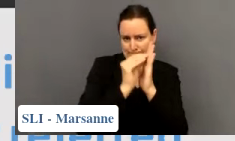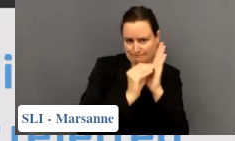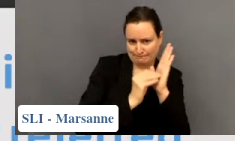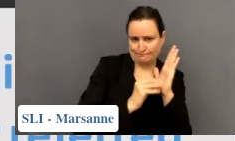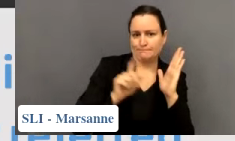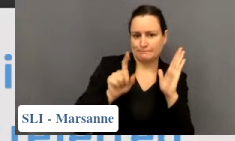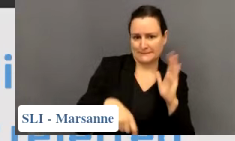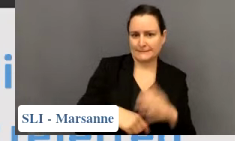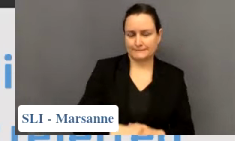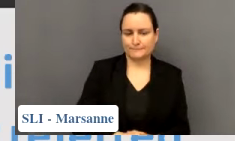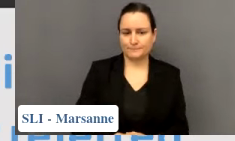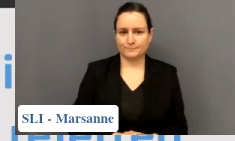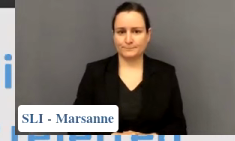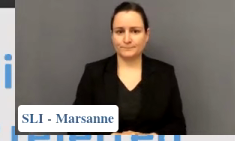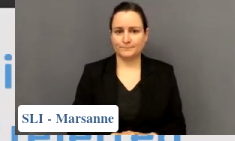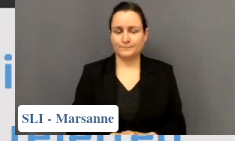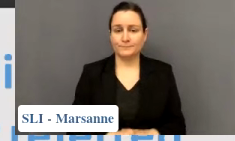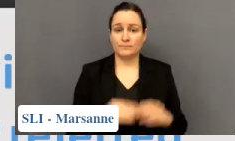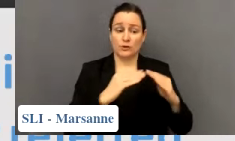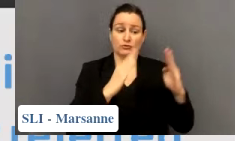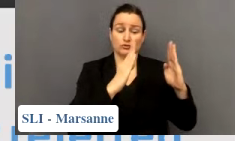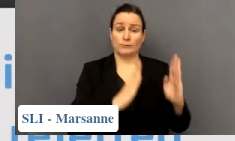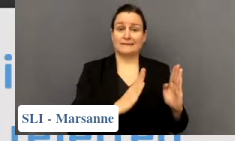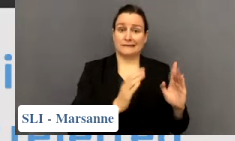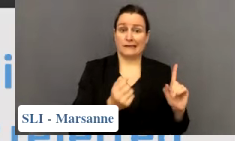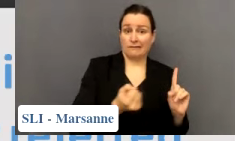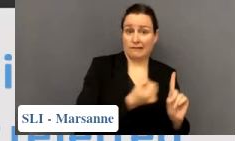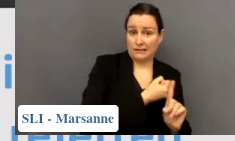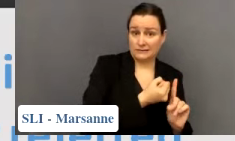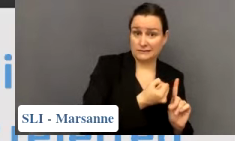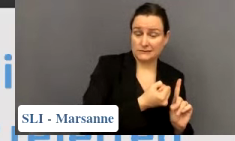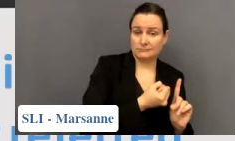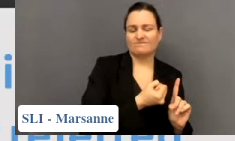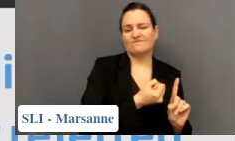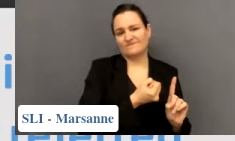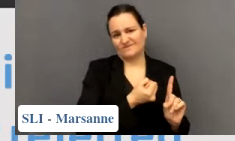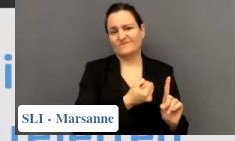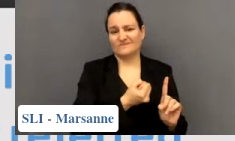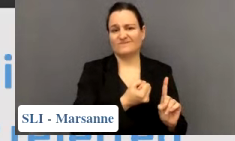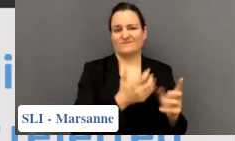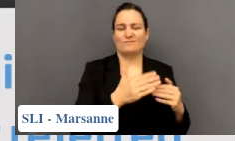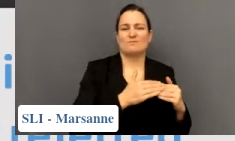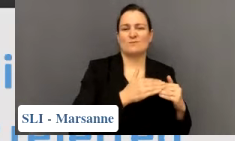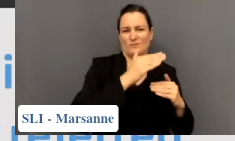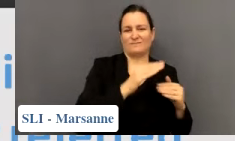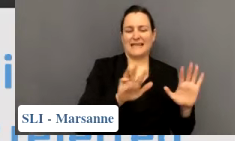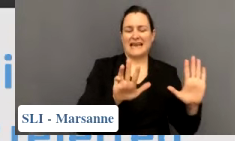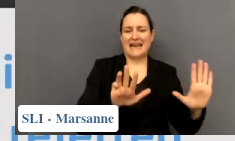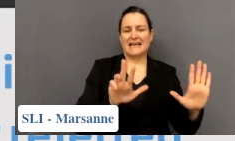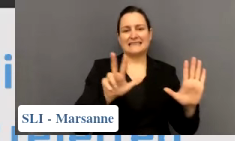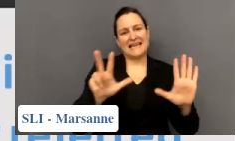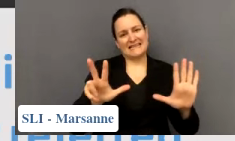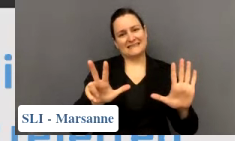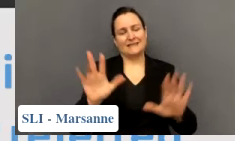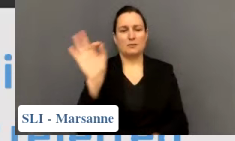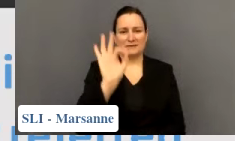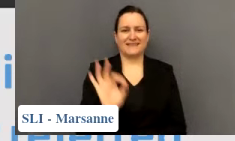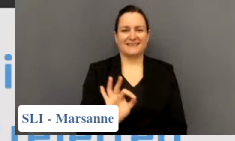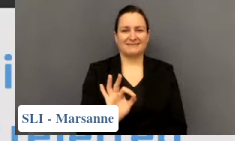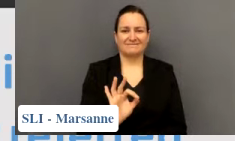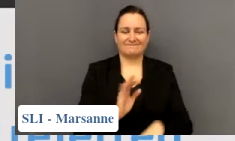a disminuir situaciones de femicidios, transfemicidios, travesticidios también. La violencia institucional y